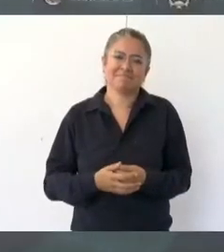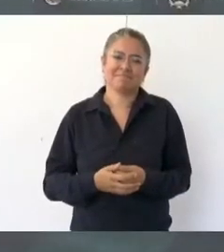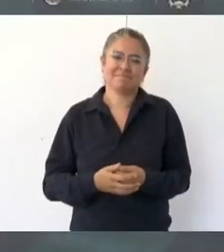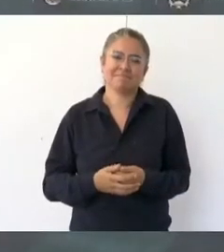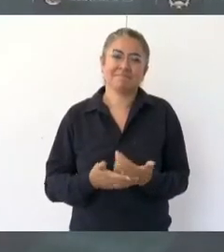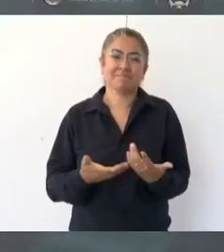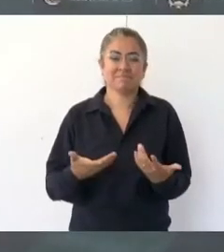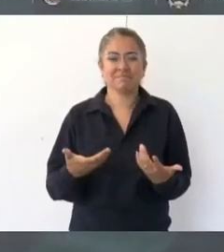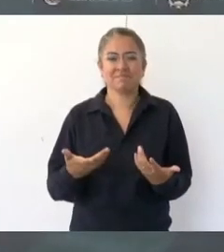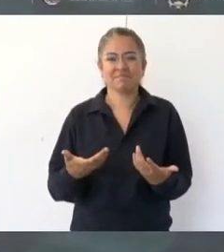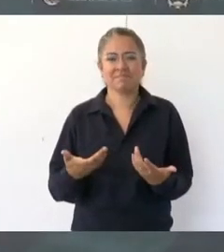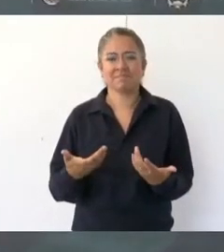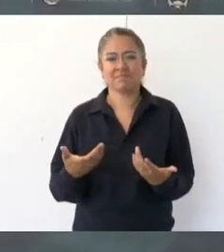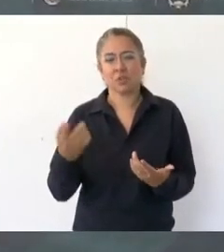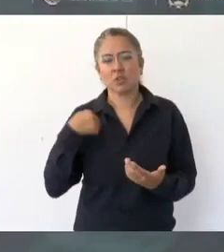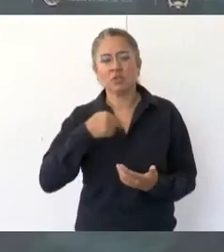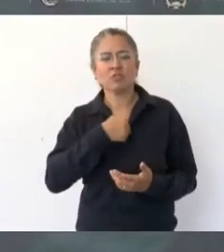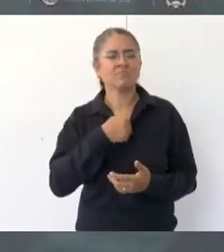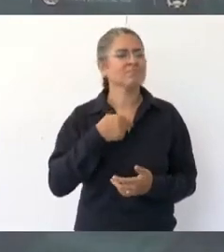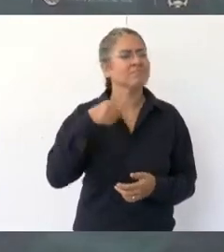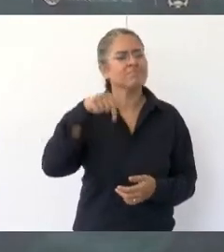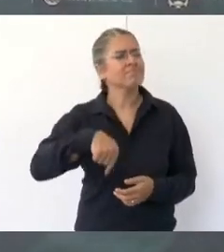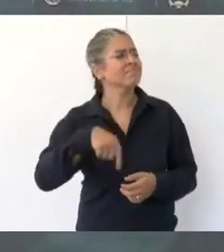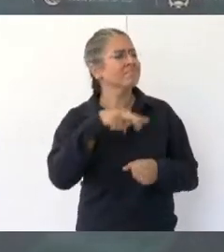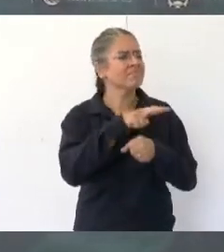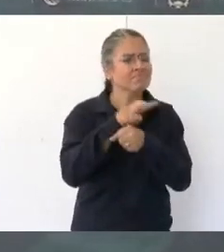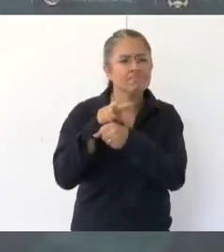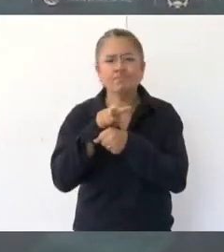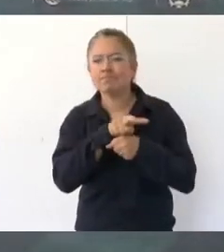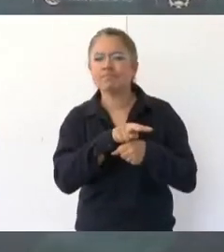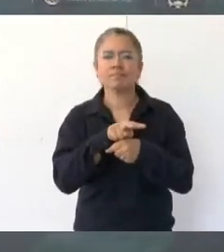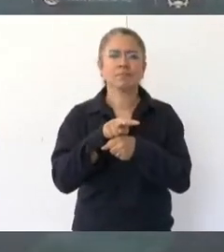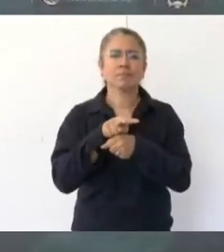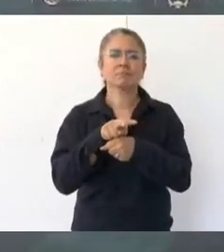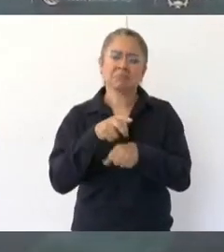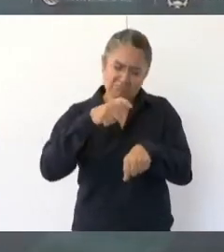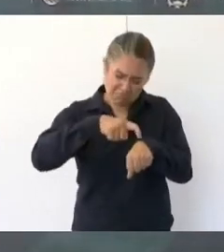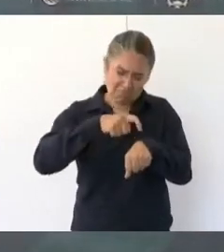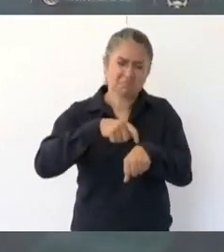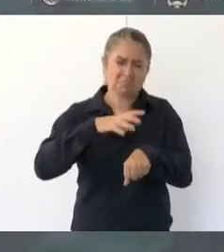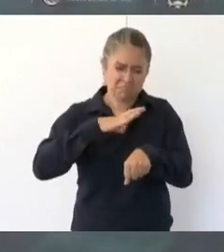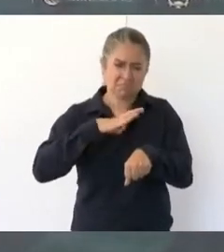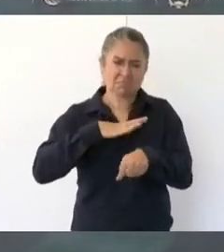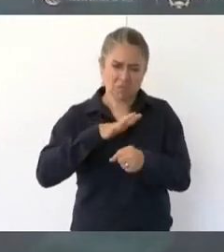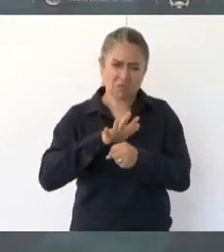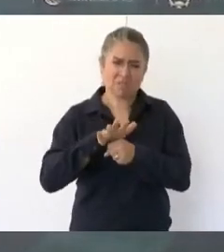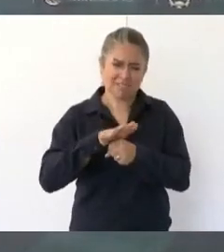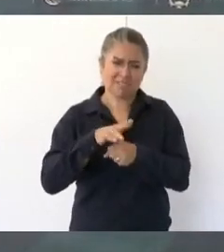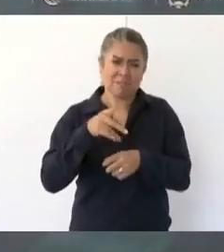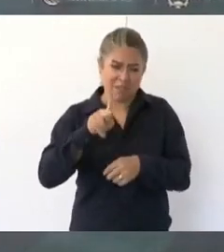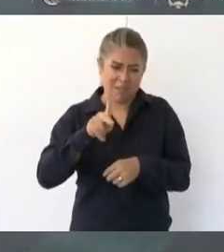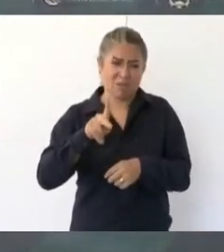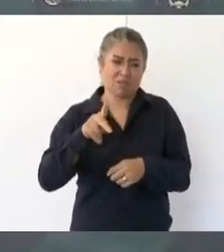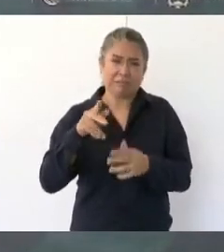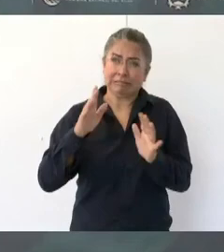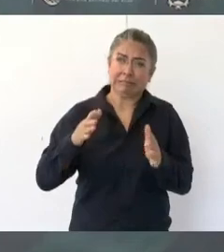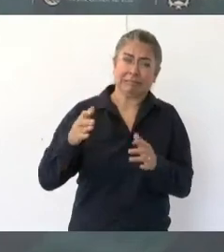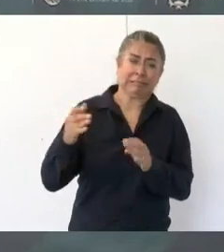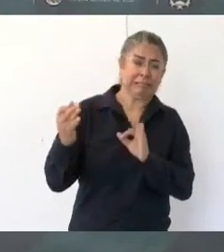Estamos haciendo estas supervisiones porque tenemos el tiempo encima